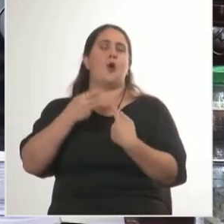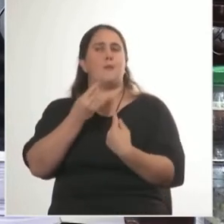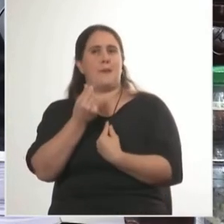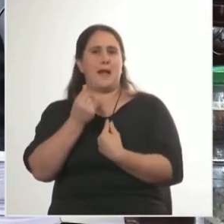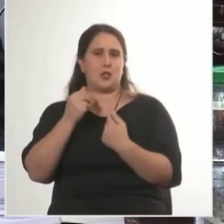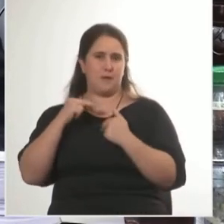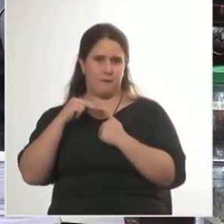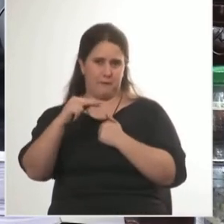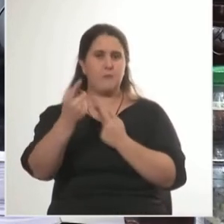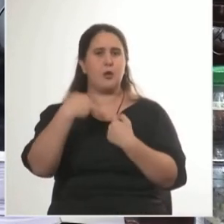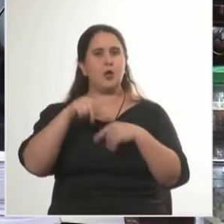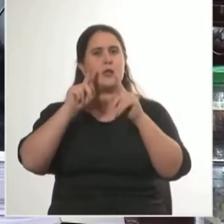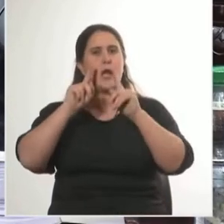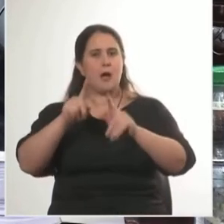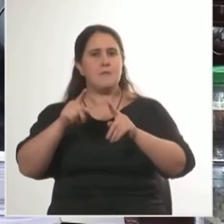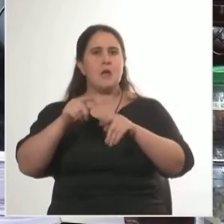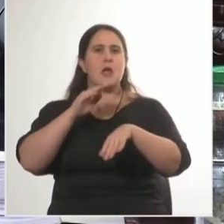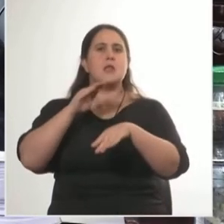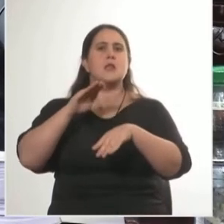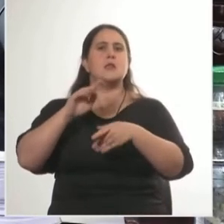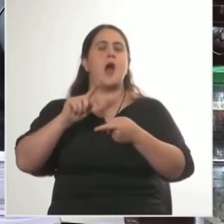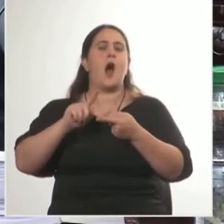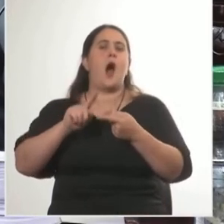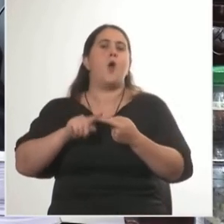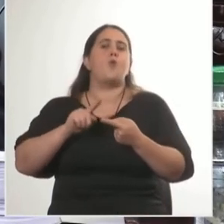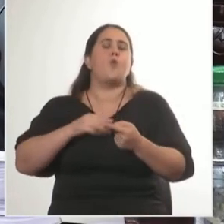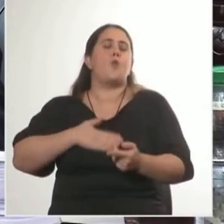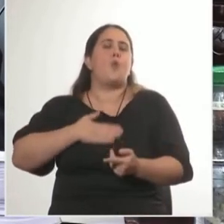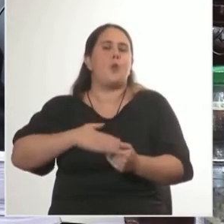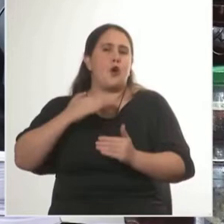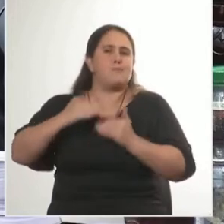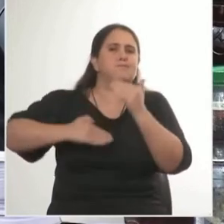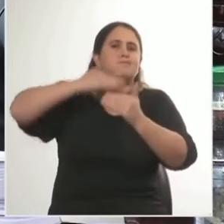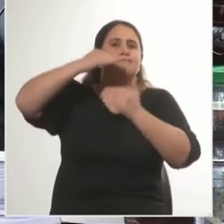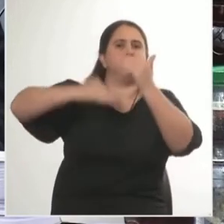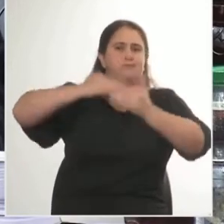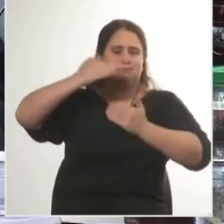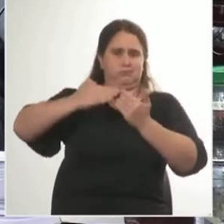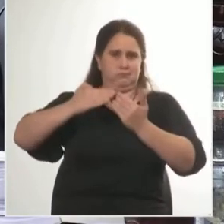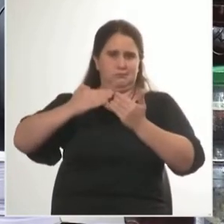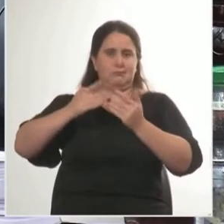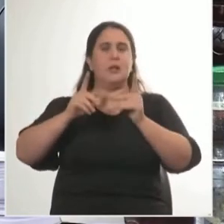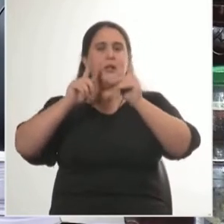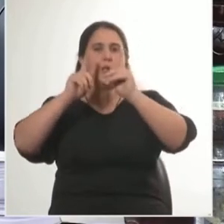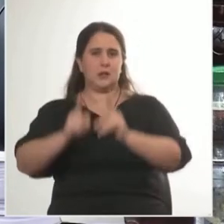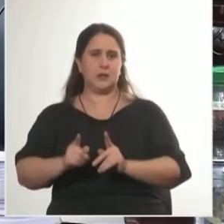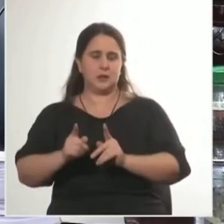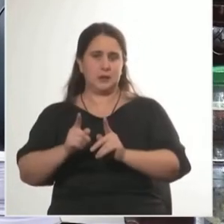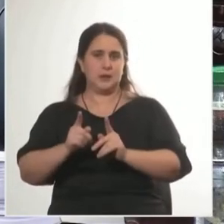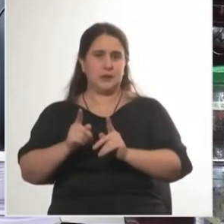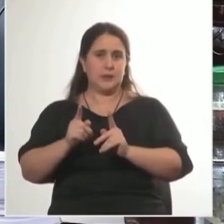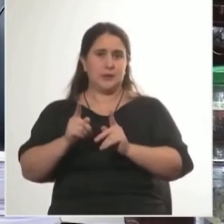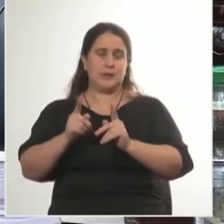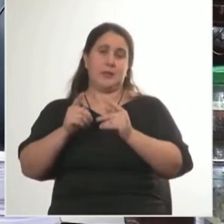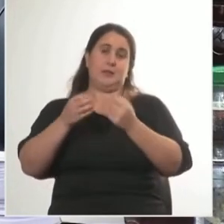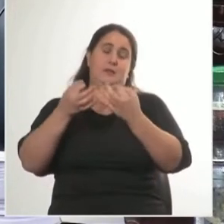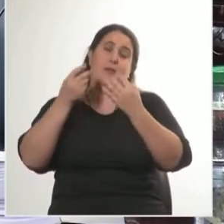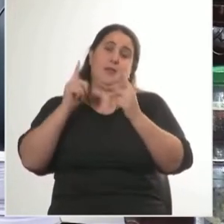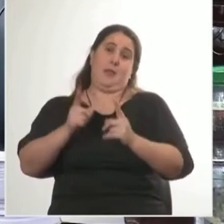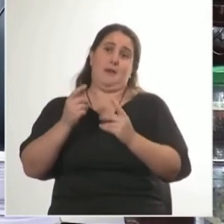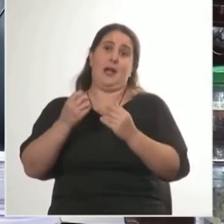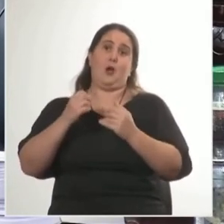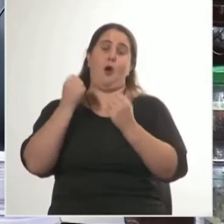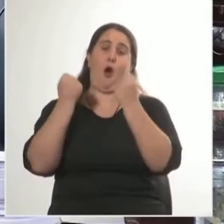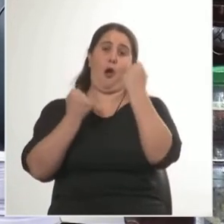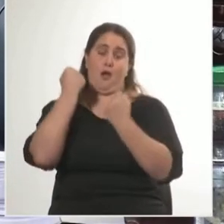pero consistente con niveles de crecimiento y desarrollo, además de la estabilidad